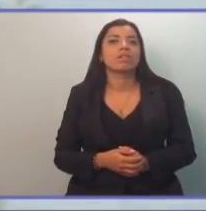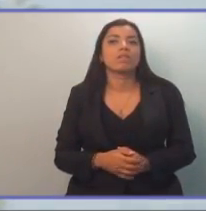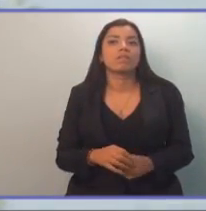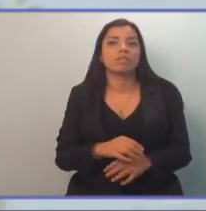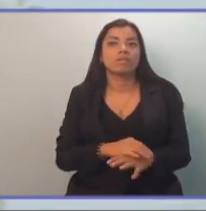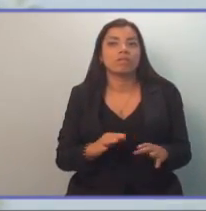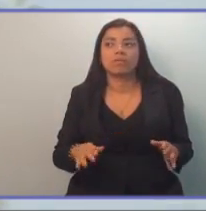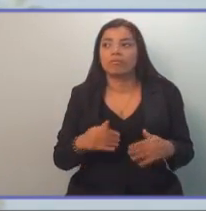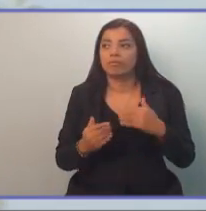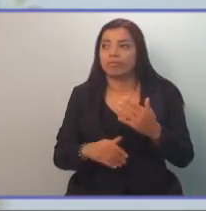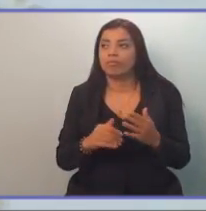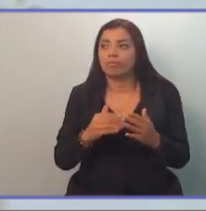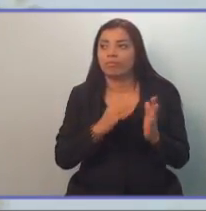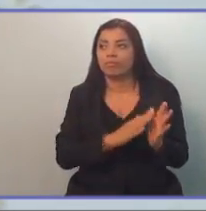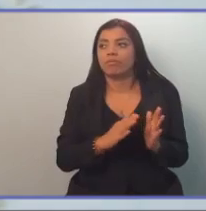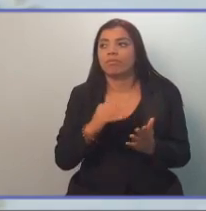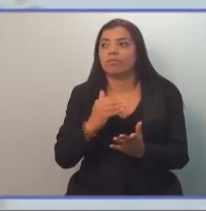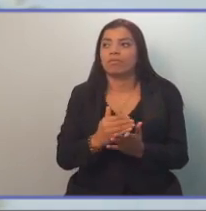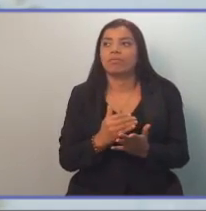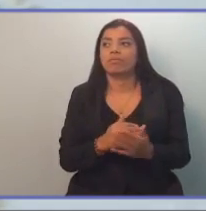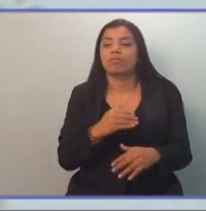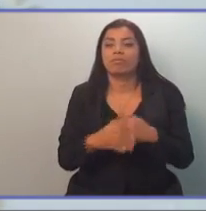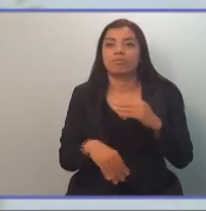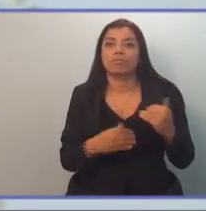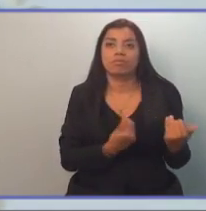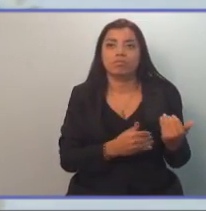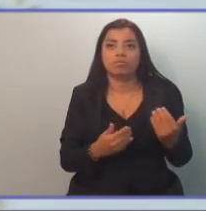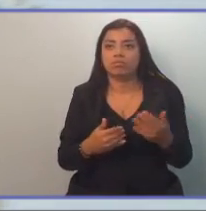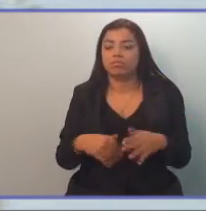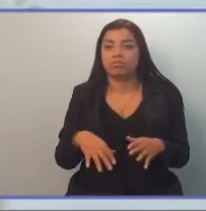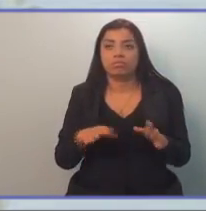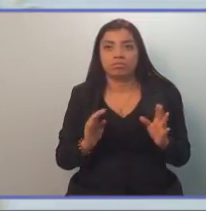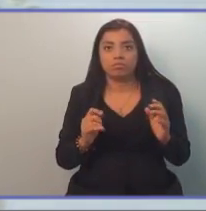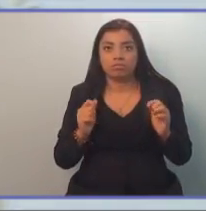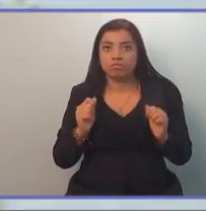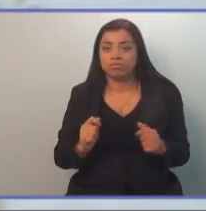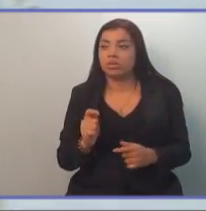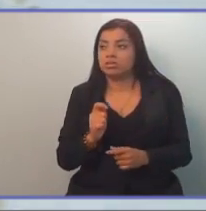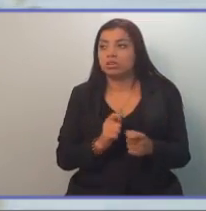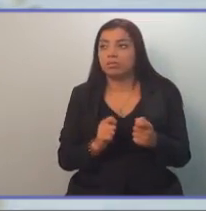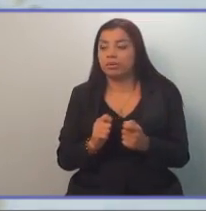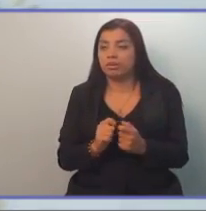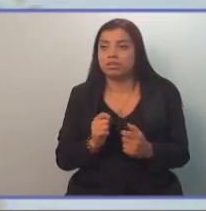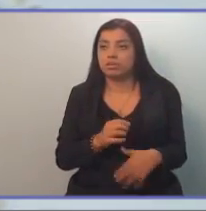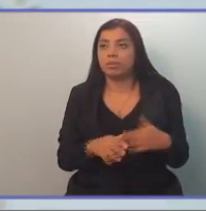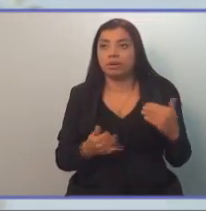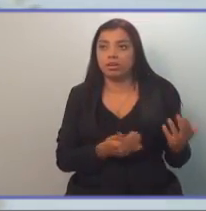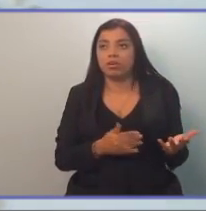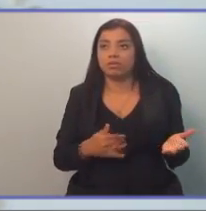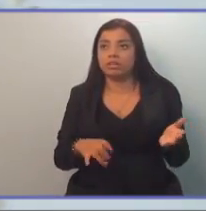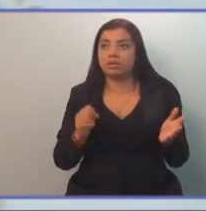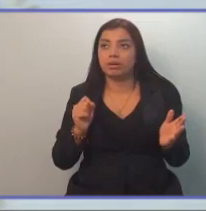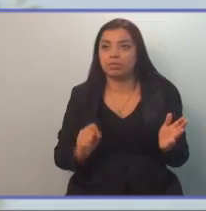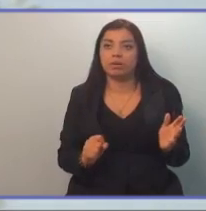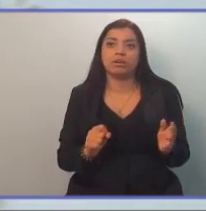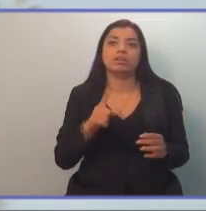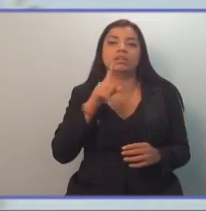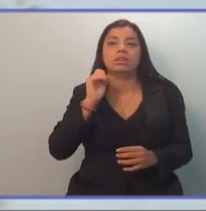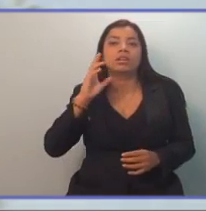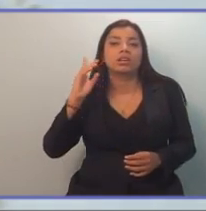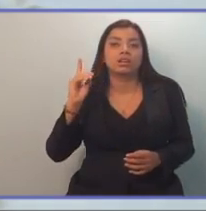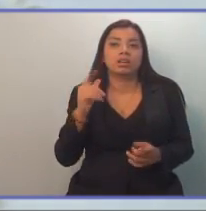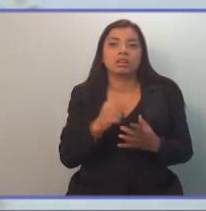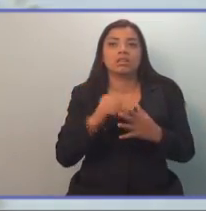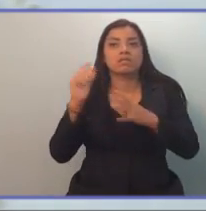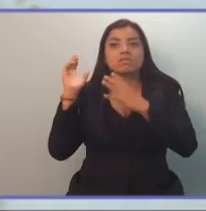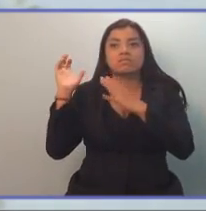separó la competencia laboral, se dejó especializar el juzgado laboral tanto de Santa Tecla como de Sonsonate, que